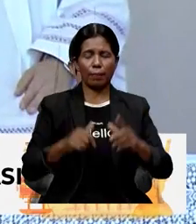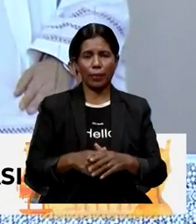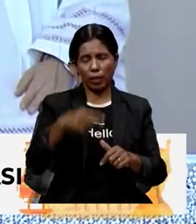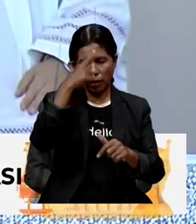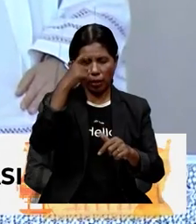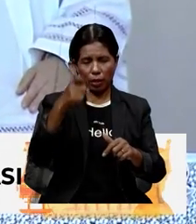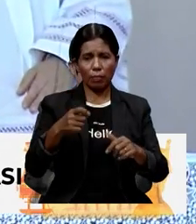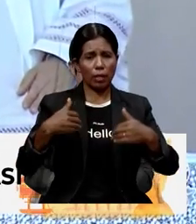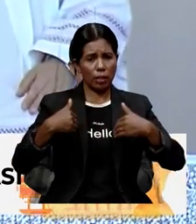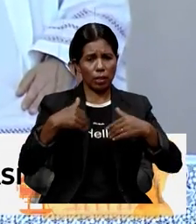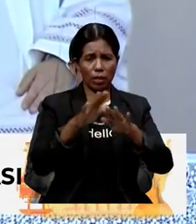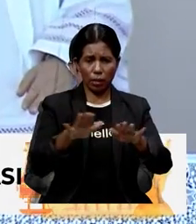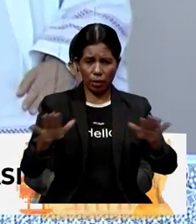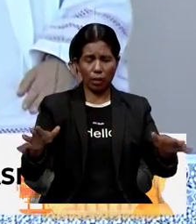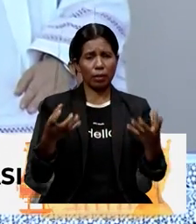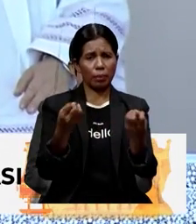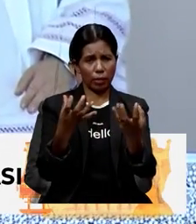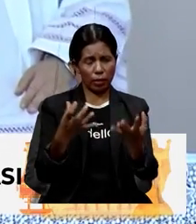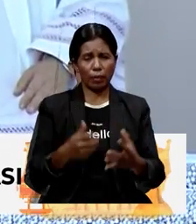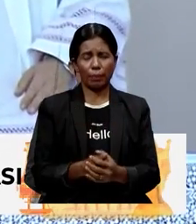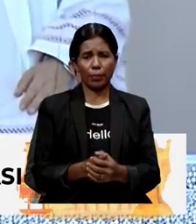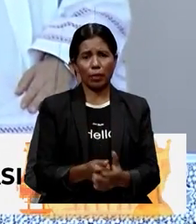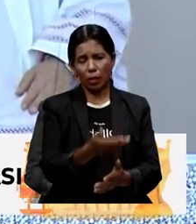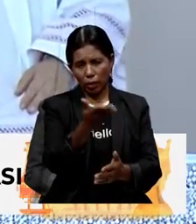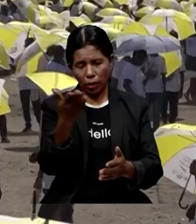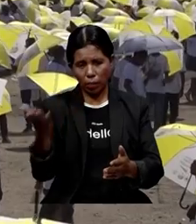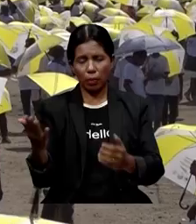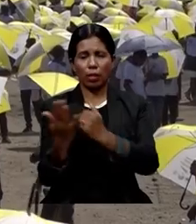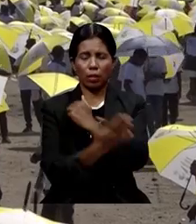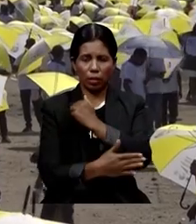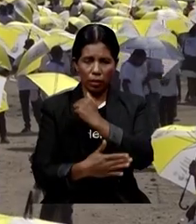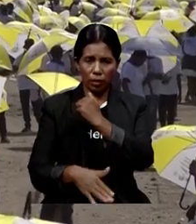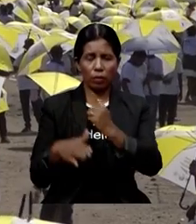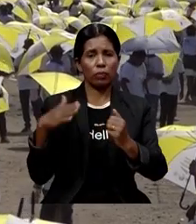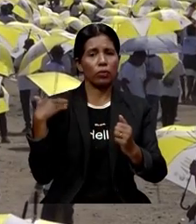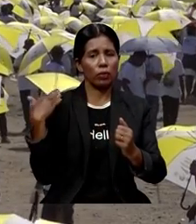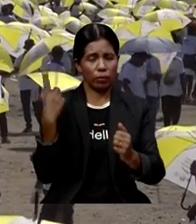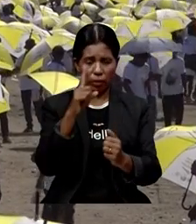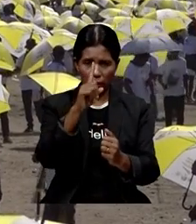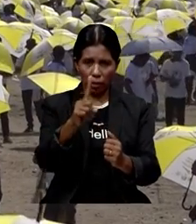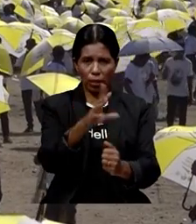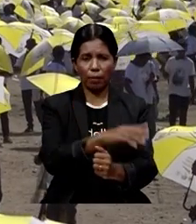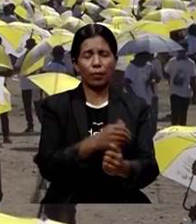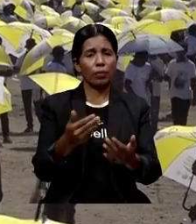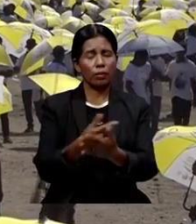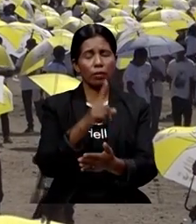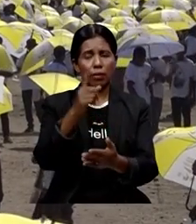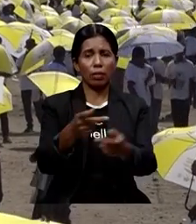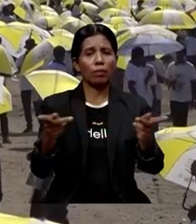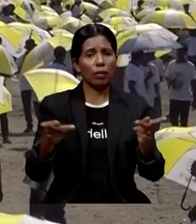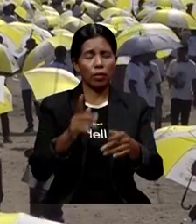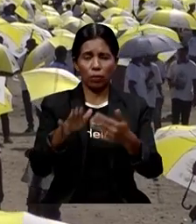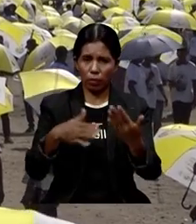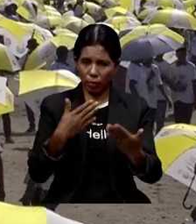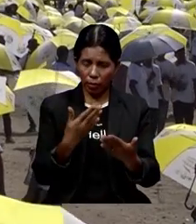ia lavarik varak, imi maknasaung nurak ida, ia nebe ia fatin